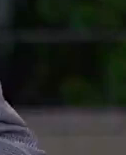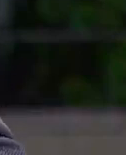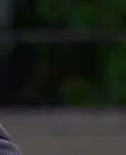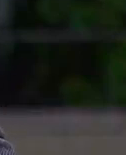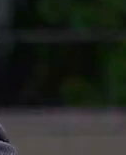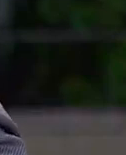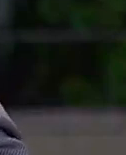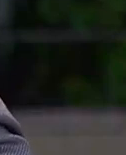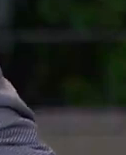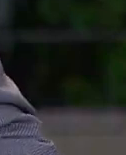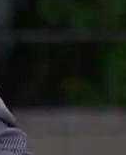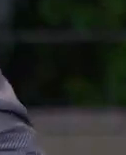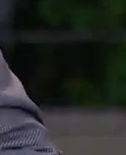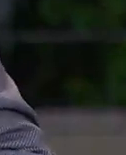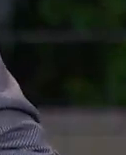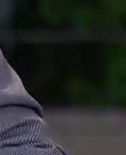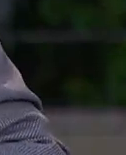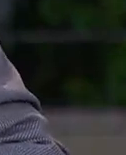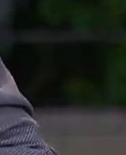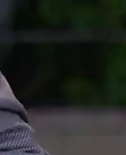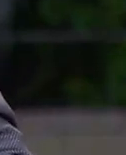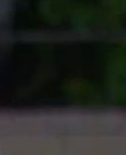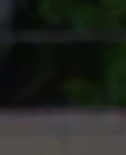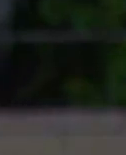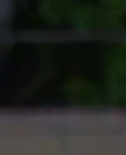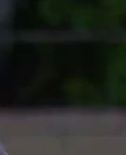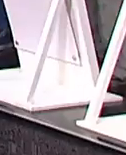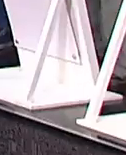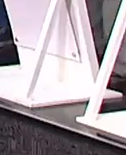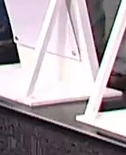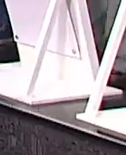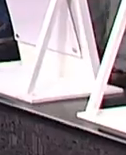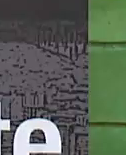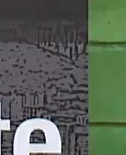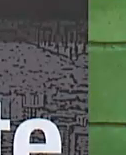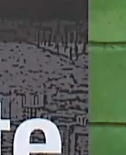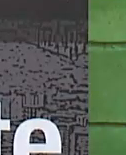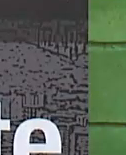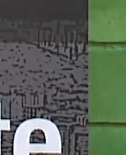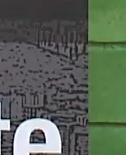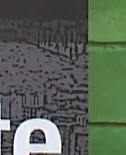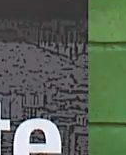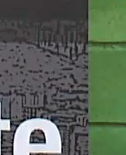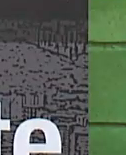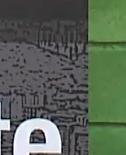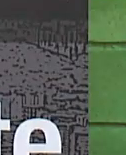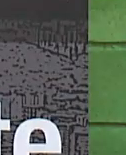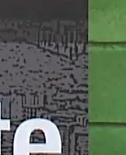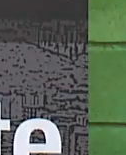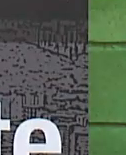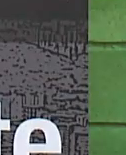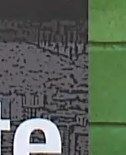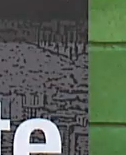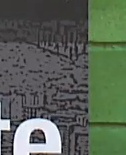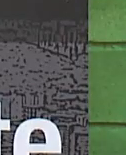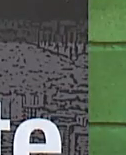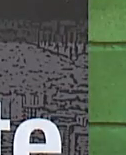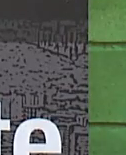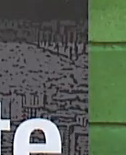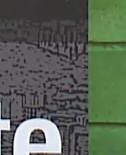más espacio público para los habitantes de Medellín. Pero en ese sentido, doctor Juan Carlos Vélez, ¿también